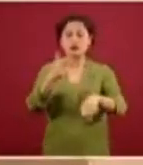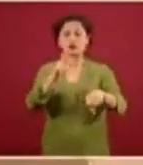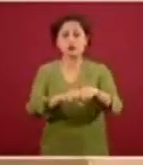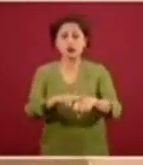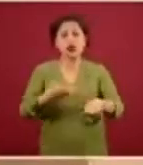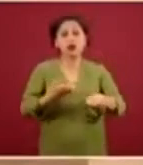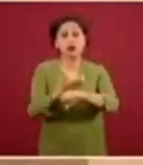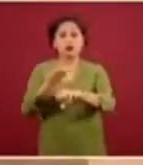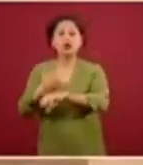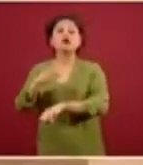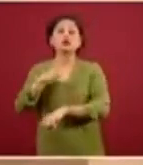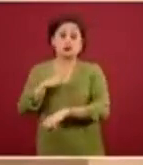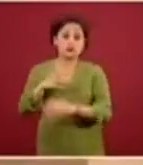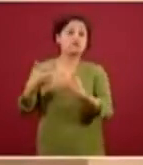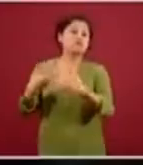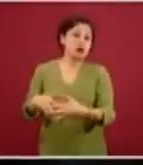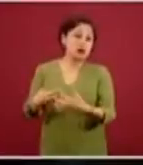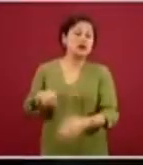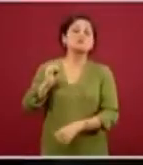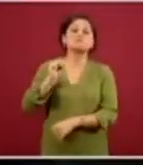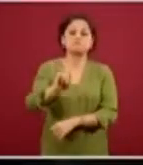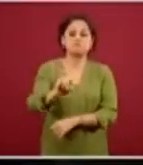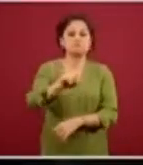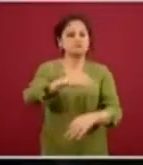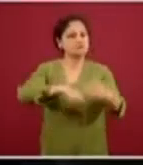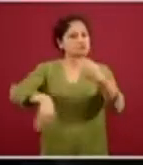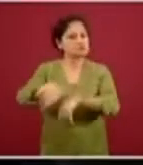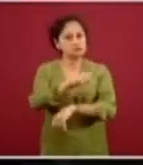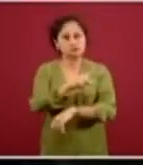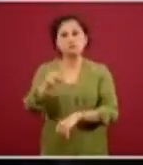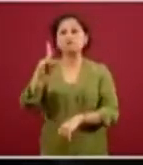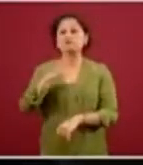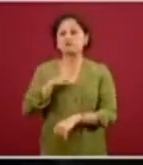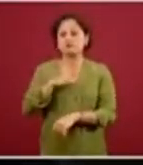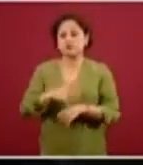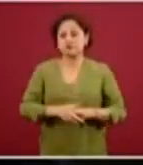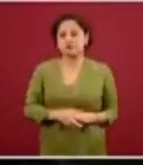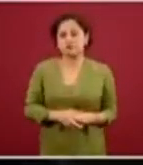aféresis? Sí. La siguiente, por favor.